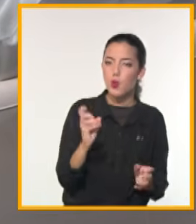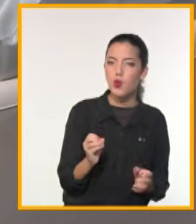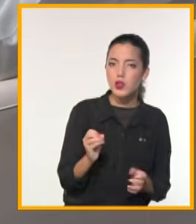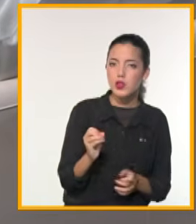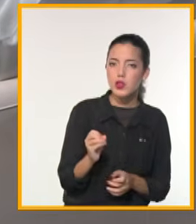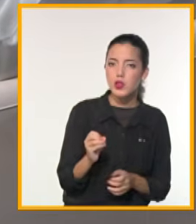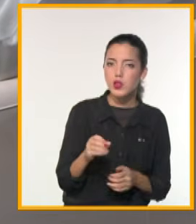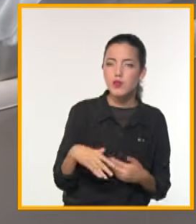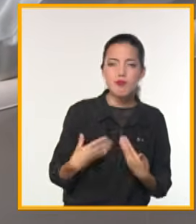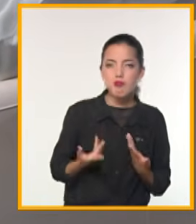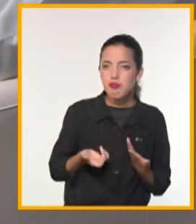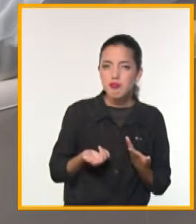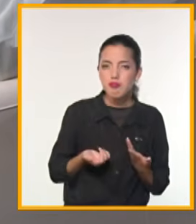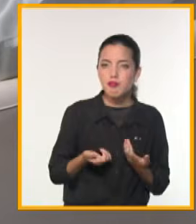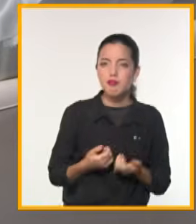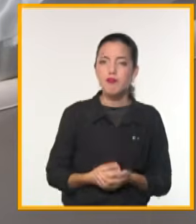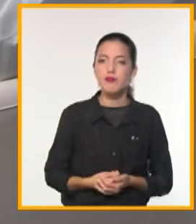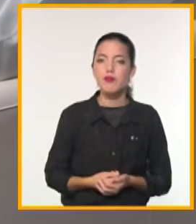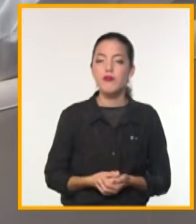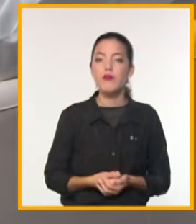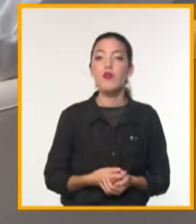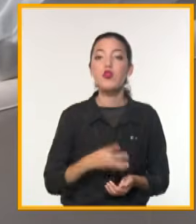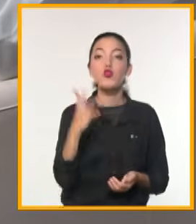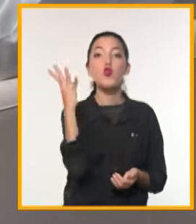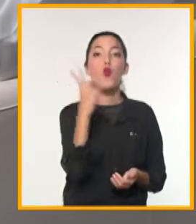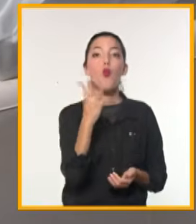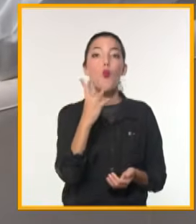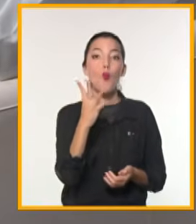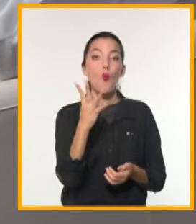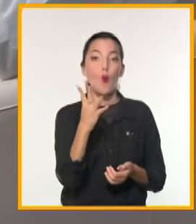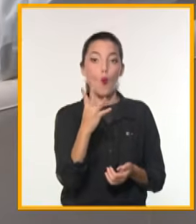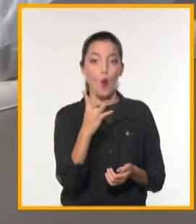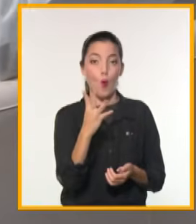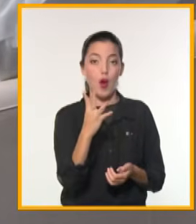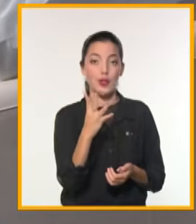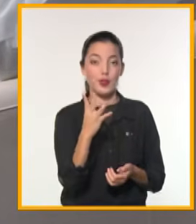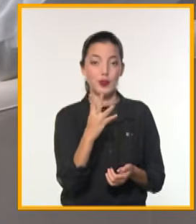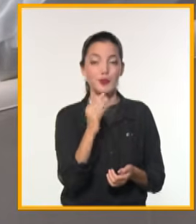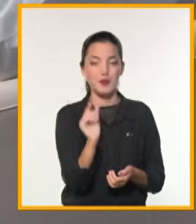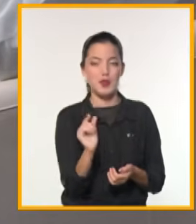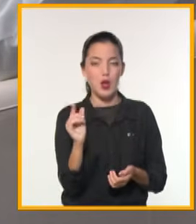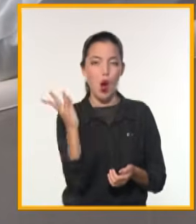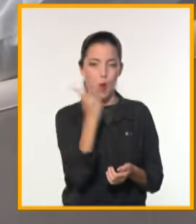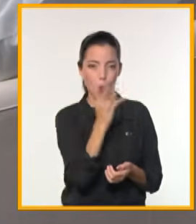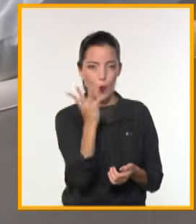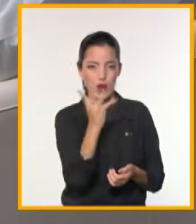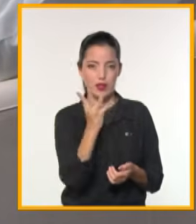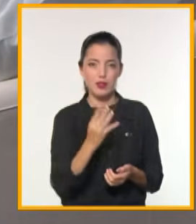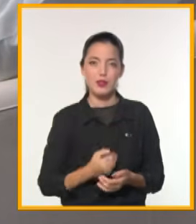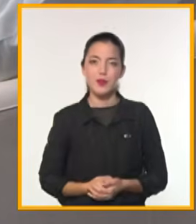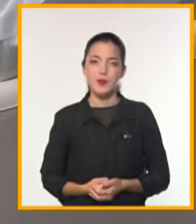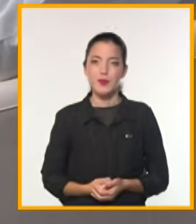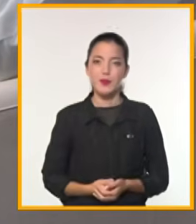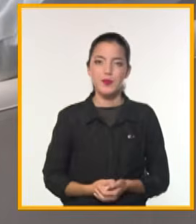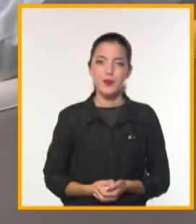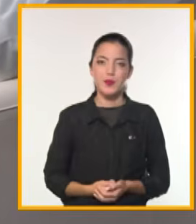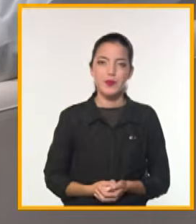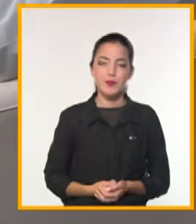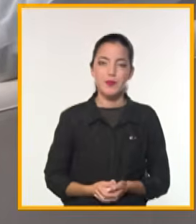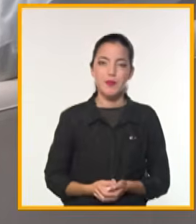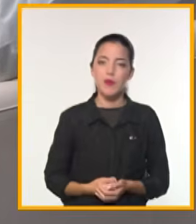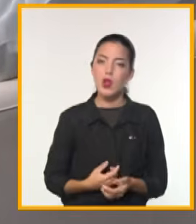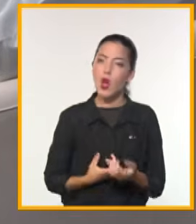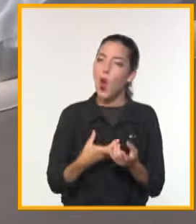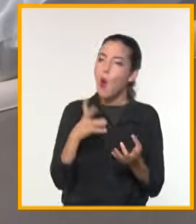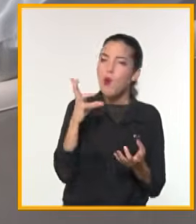¿Ustedes cuántos hermanos son? Nosotros somos 4 hermanos. Éramos 4 hermanos porque ya han fallecido 2. Ya. Hembra, varón.